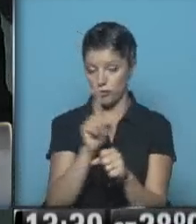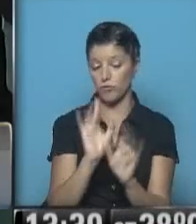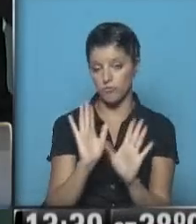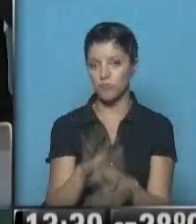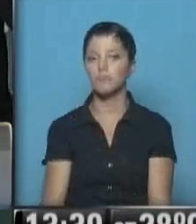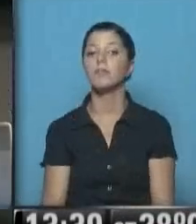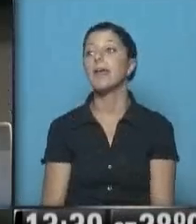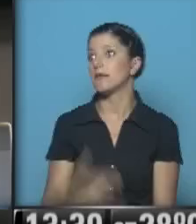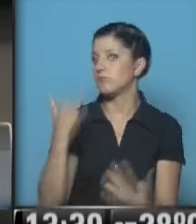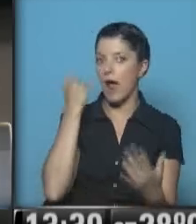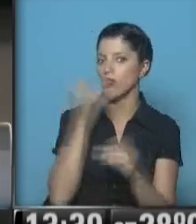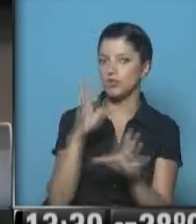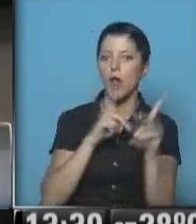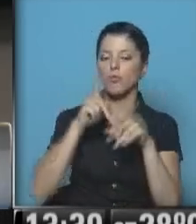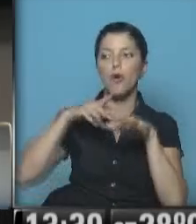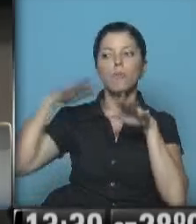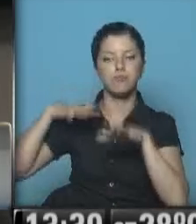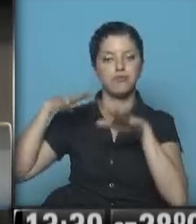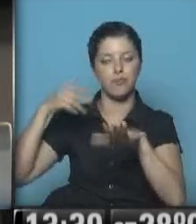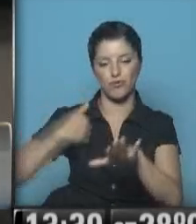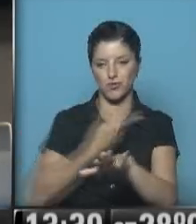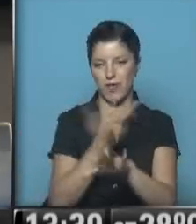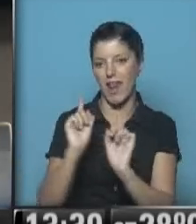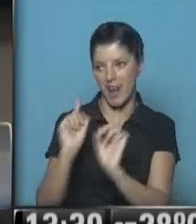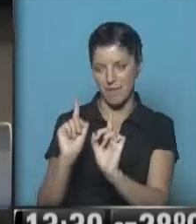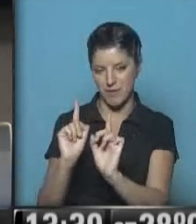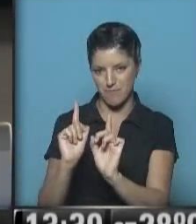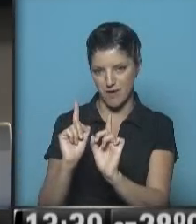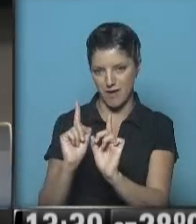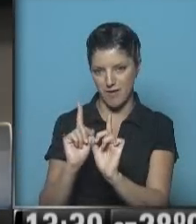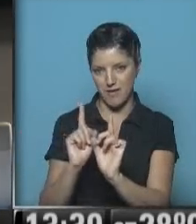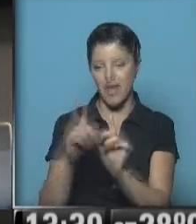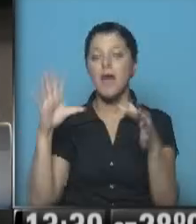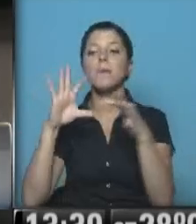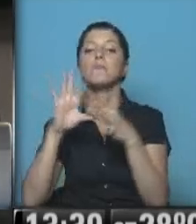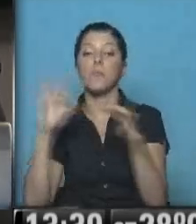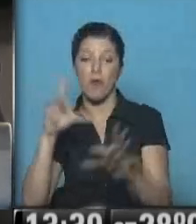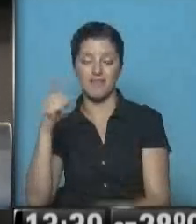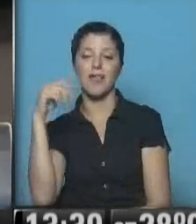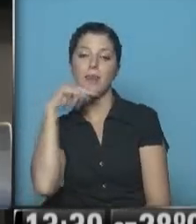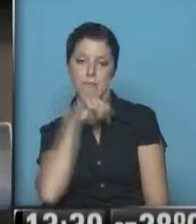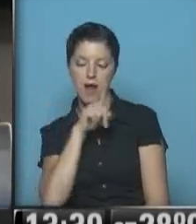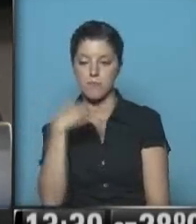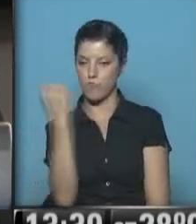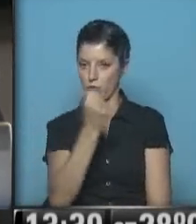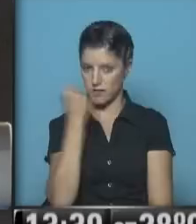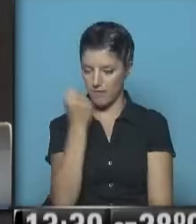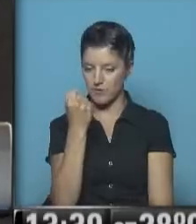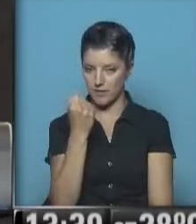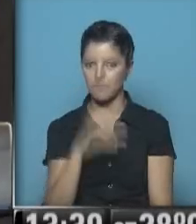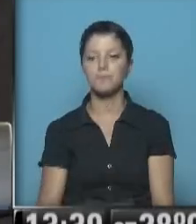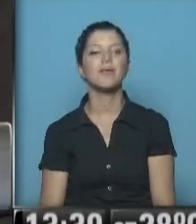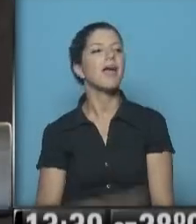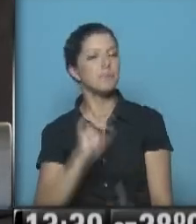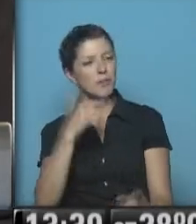¿no? Y además ya había movimientos sociales en la propia República Democrática Alemana importantes, contestatarios. Sí. Y además ya